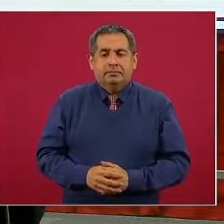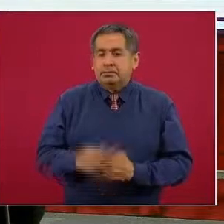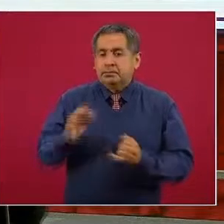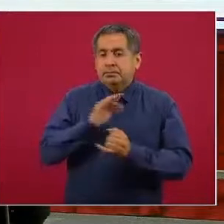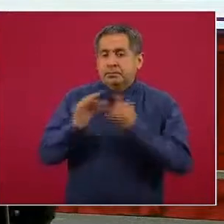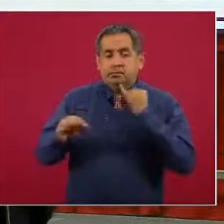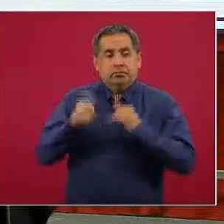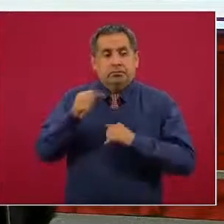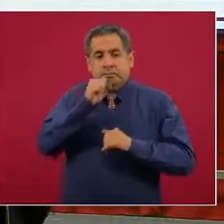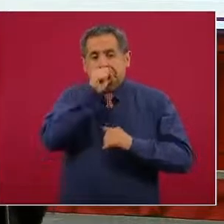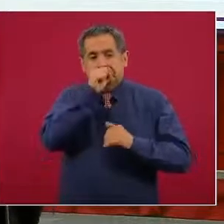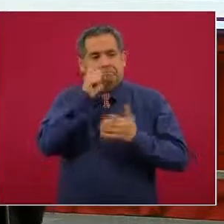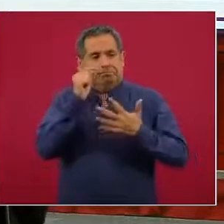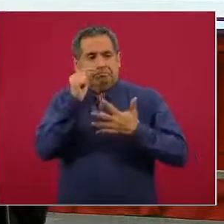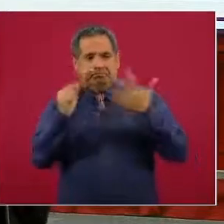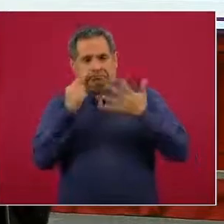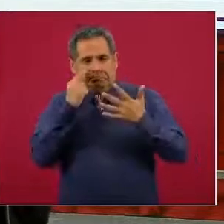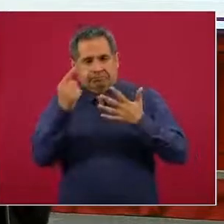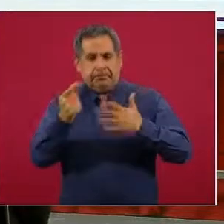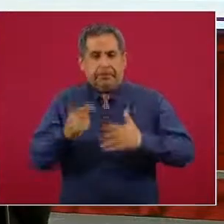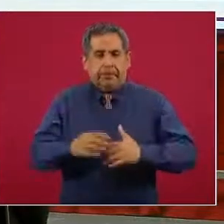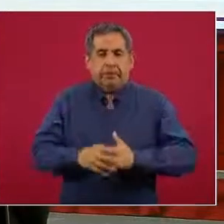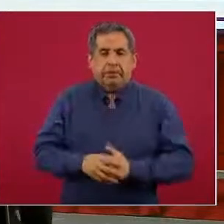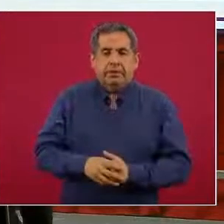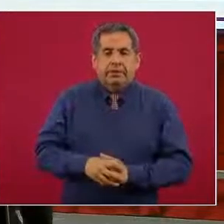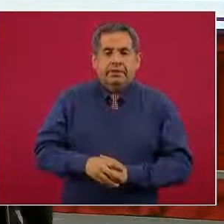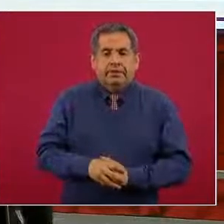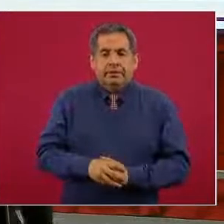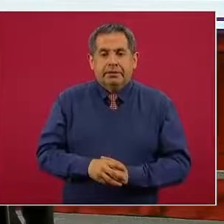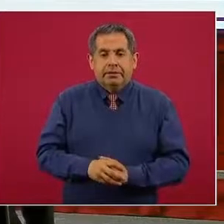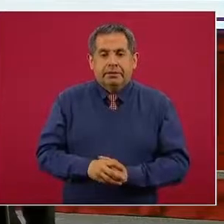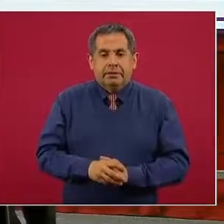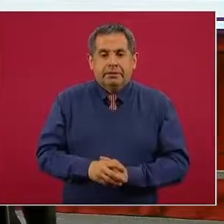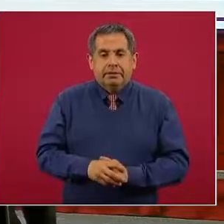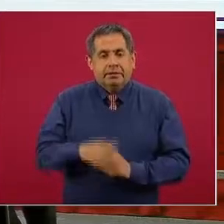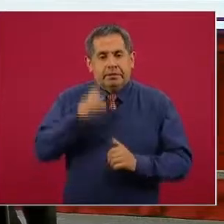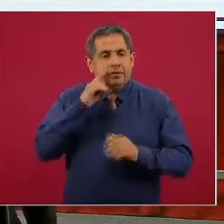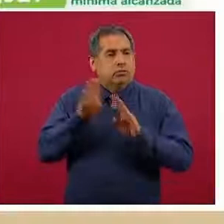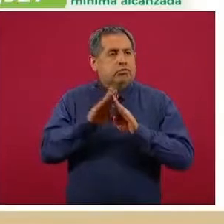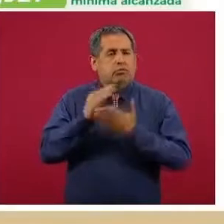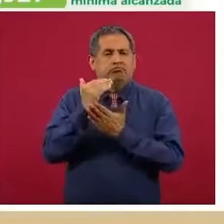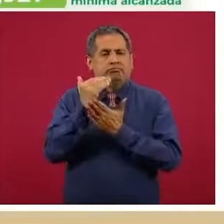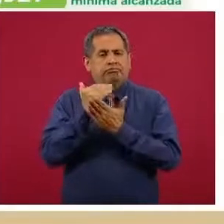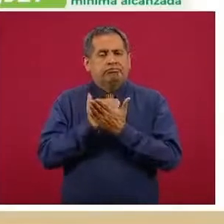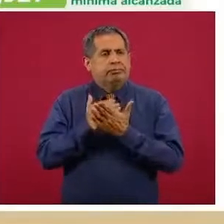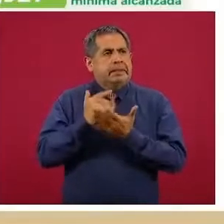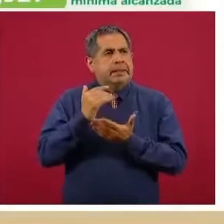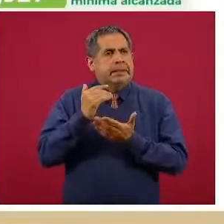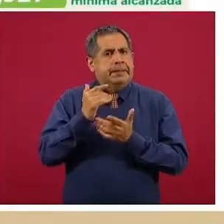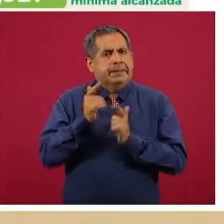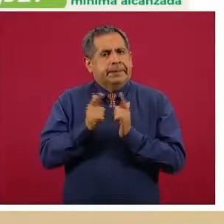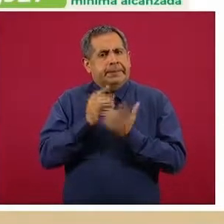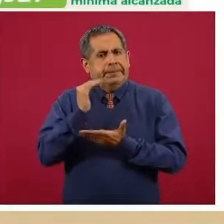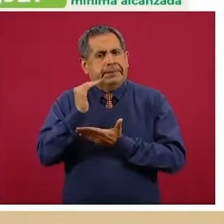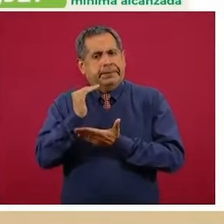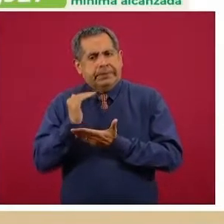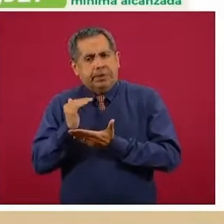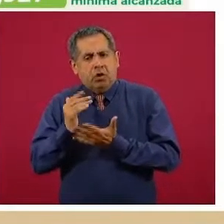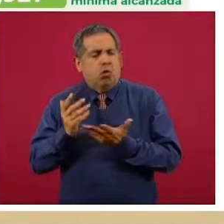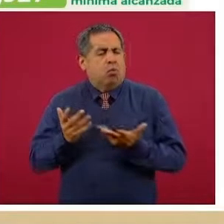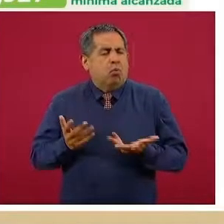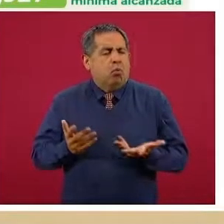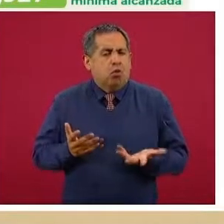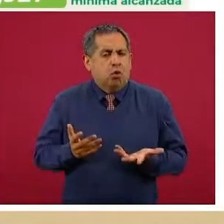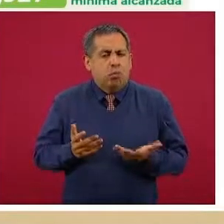Finalmente, otro indicador de este fenómeno de desaceleración de la reducción o incluso